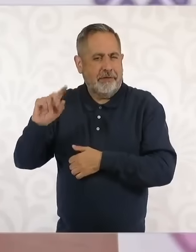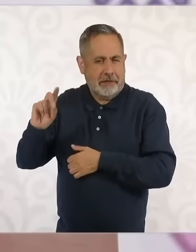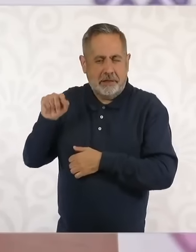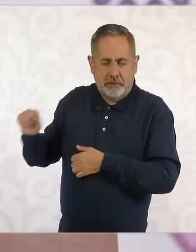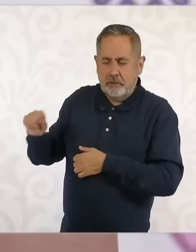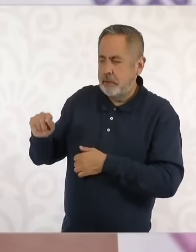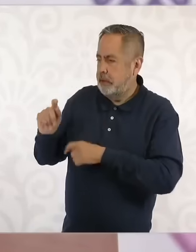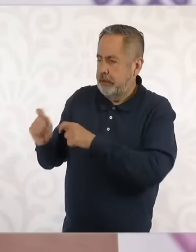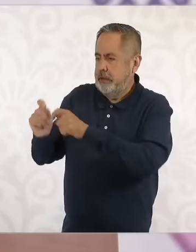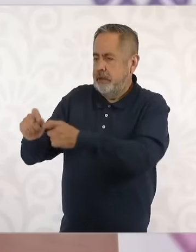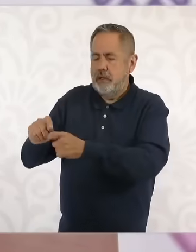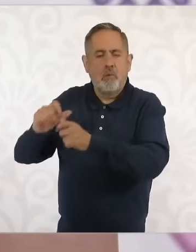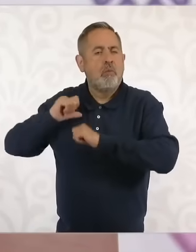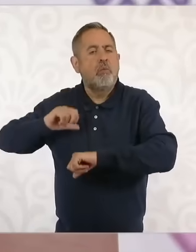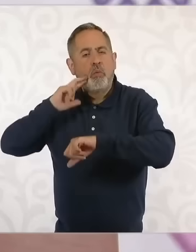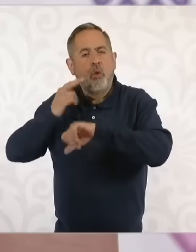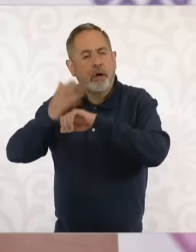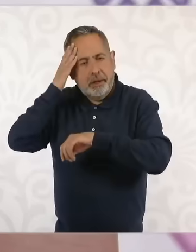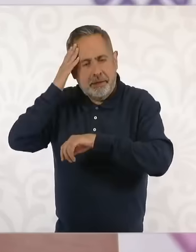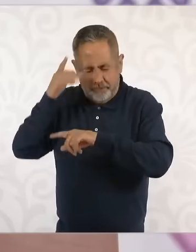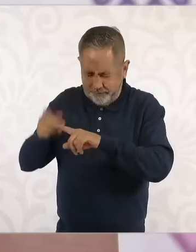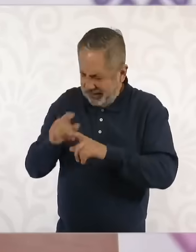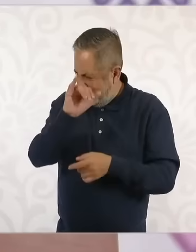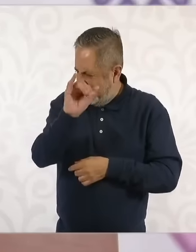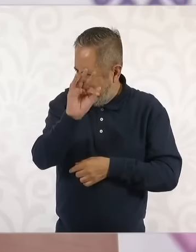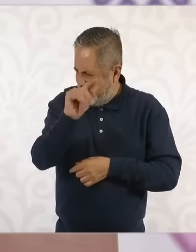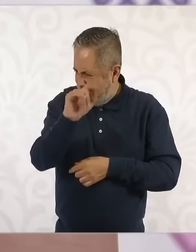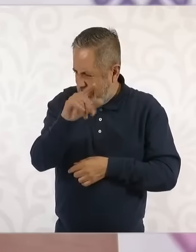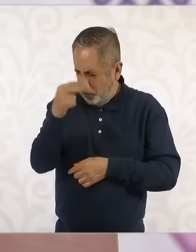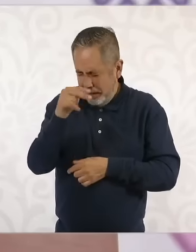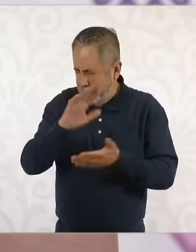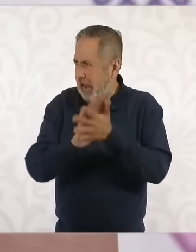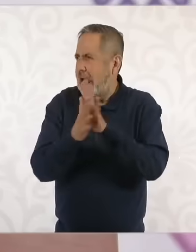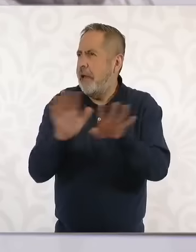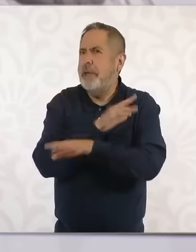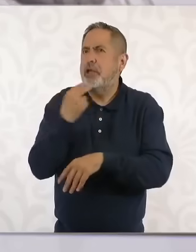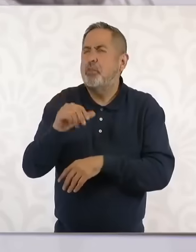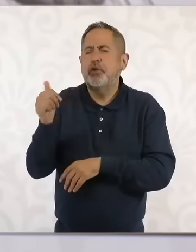comisionada del órgano, ya no es el IFETEL, ya no me acuerdo exactamente su nombre,